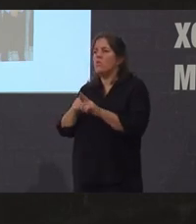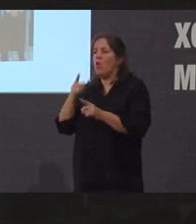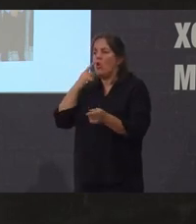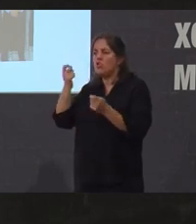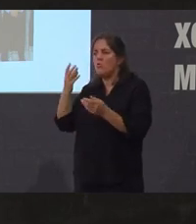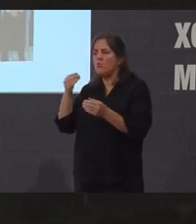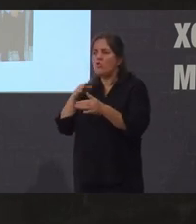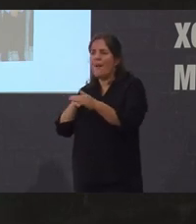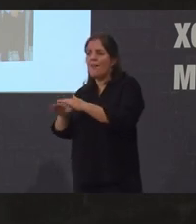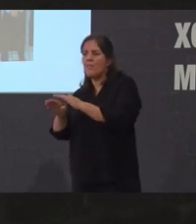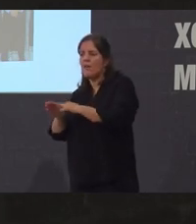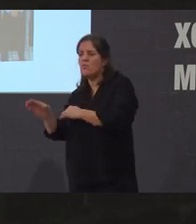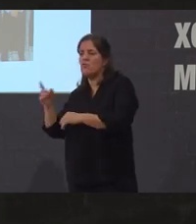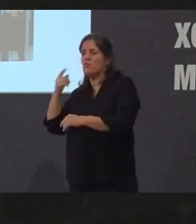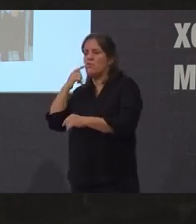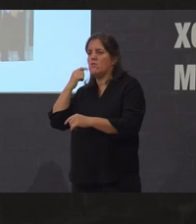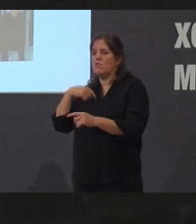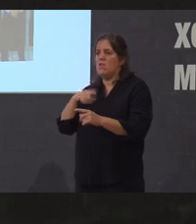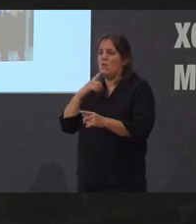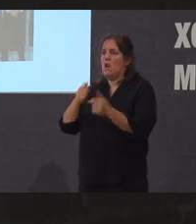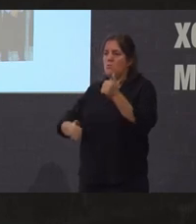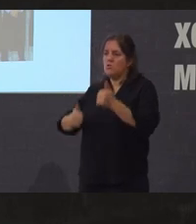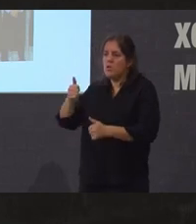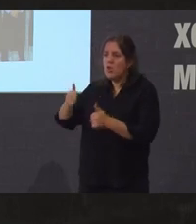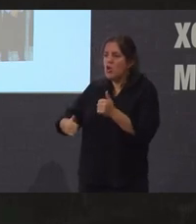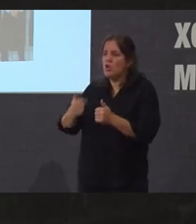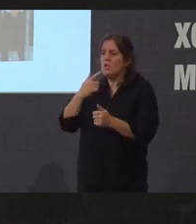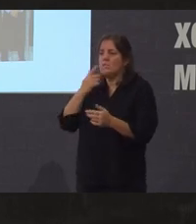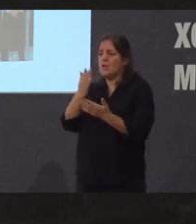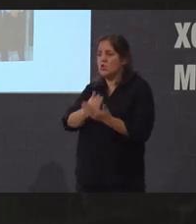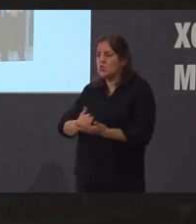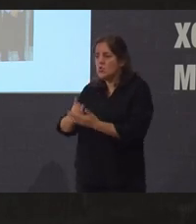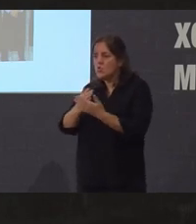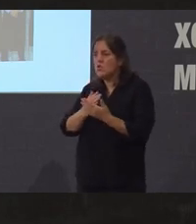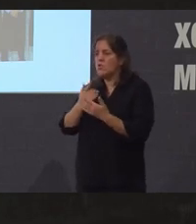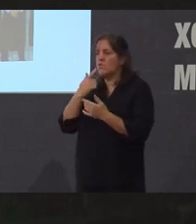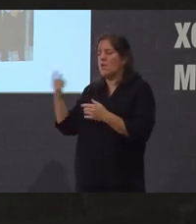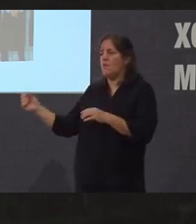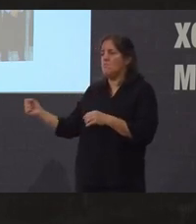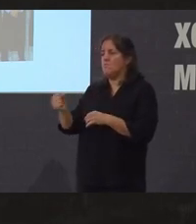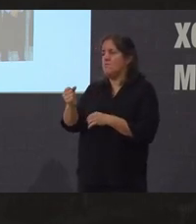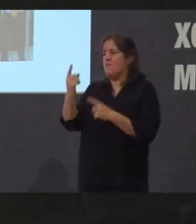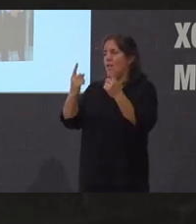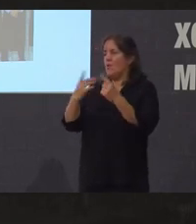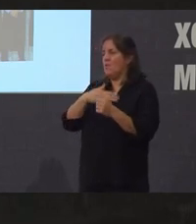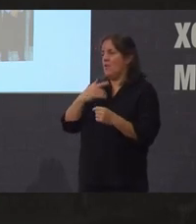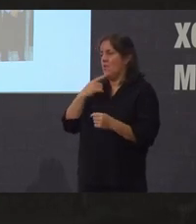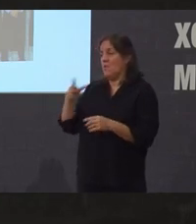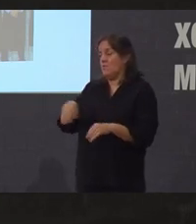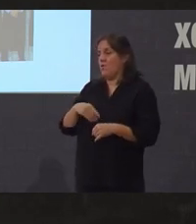aos estudios, ás oposicións, e aí non entra ninguén que eles non queiran, non?